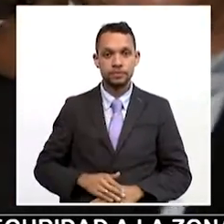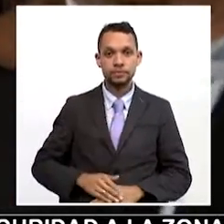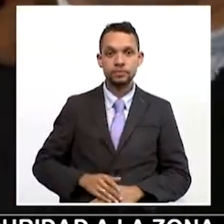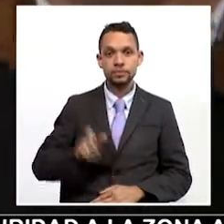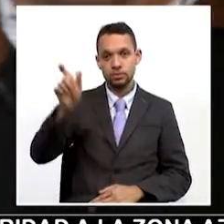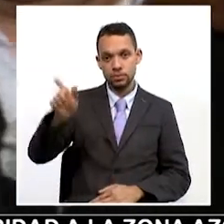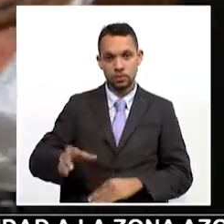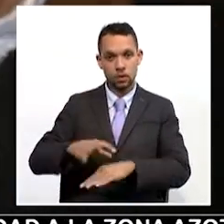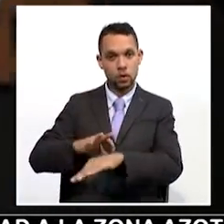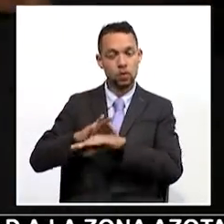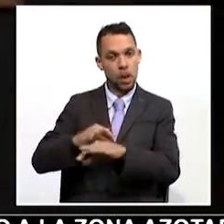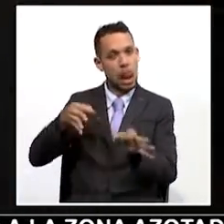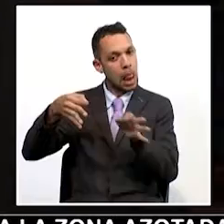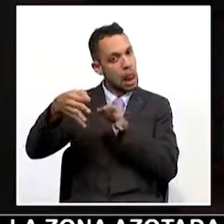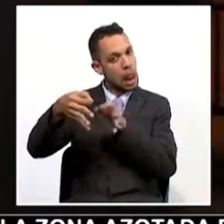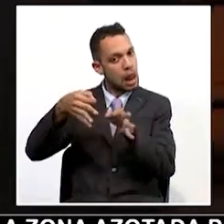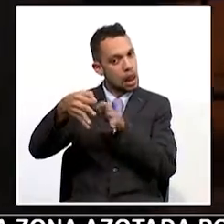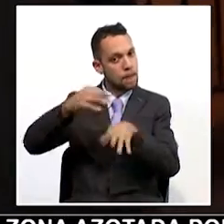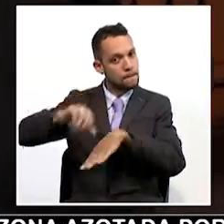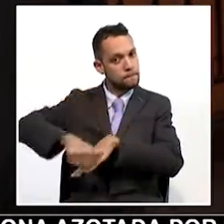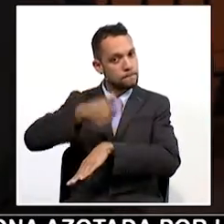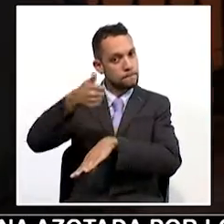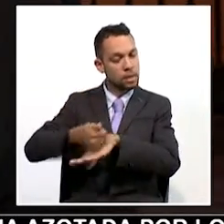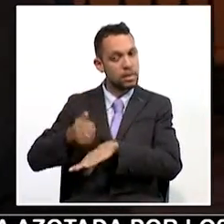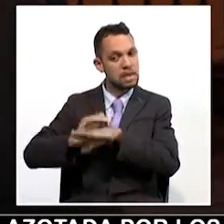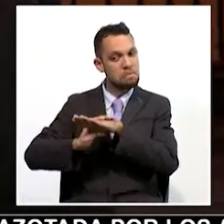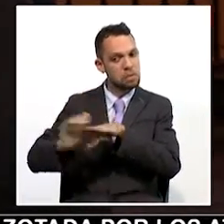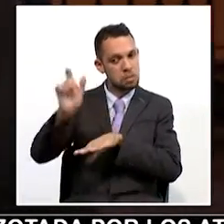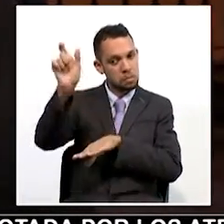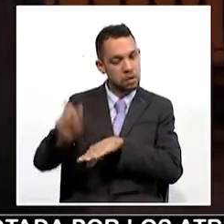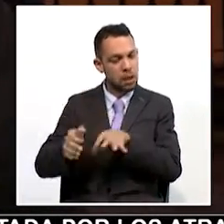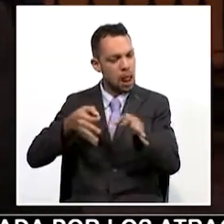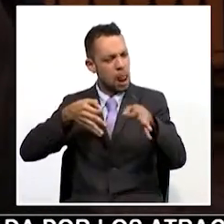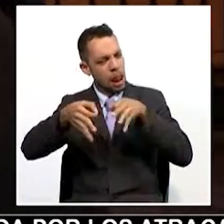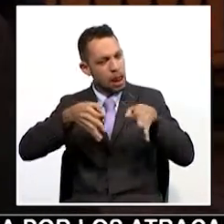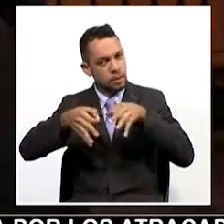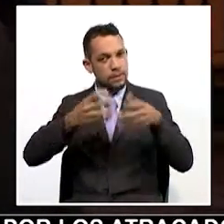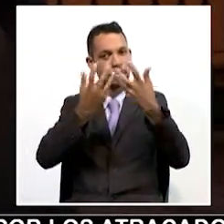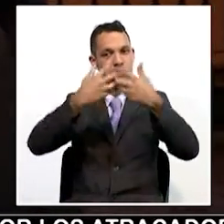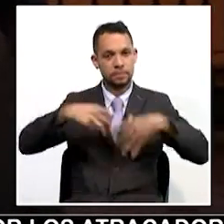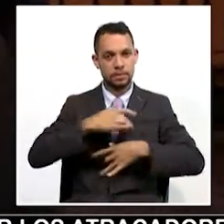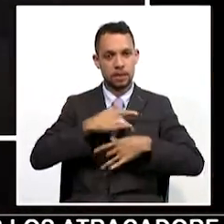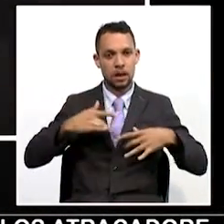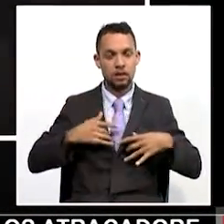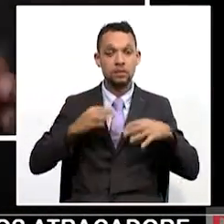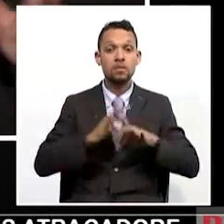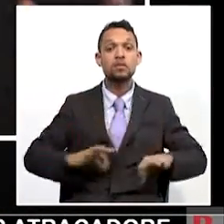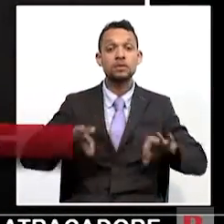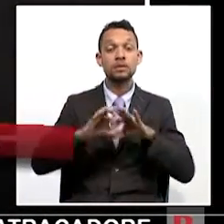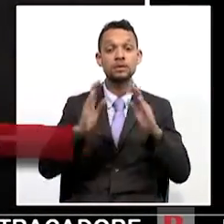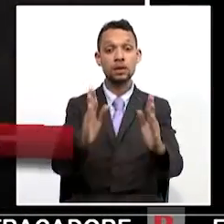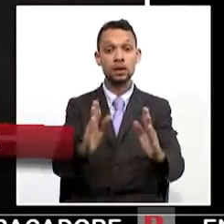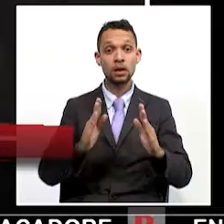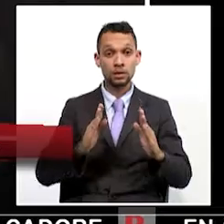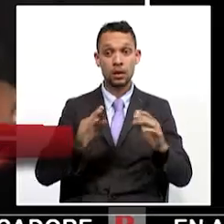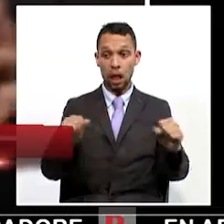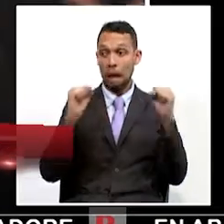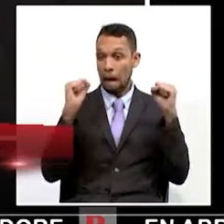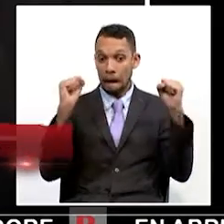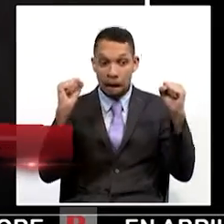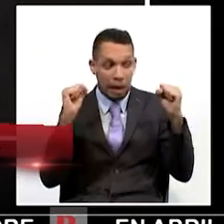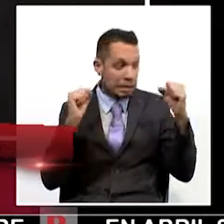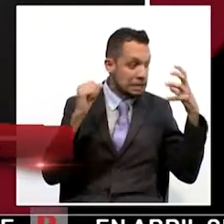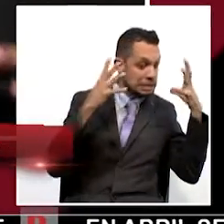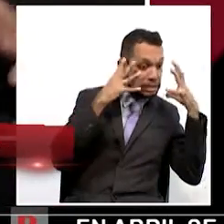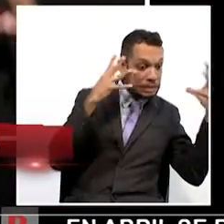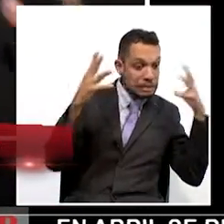Isdrúbal Arenguas, quien es el profesional que hemos invitado hoy, que viene de la Territorial de Salud. Estar muy atentos, por supuesto, pero no alarmarnos, no hay que